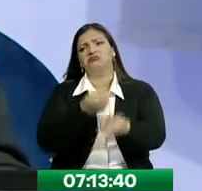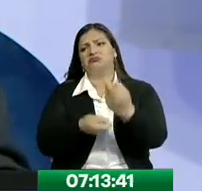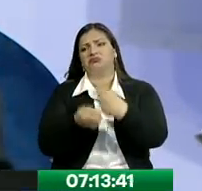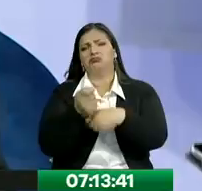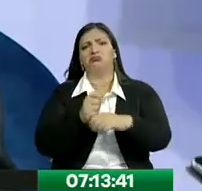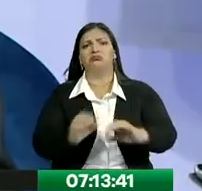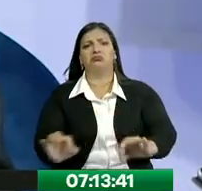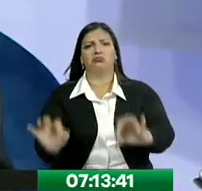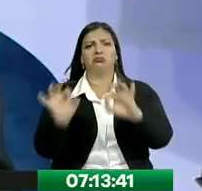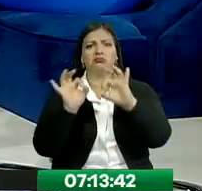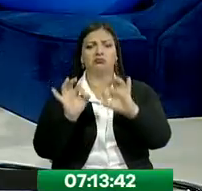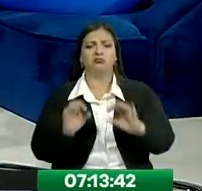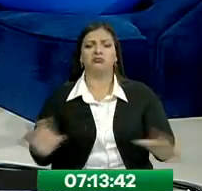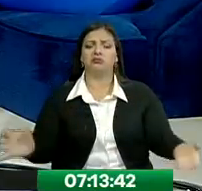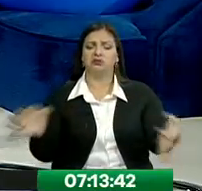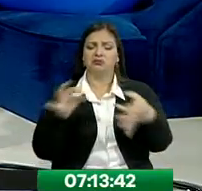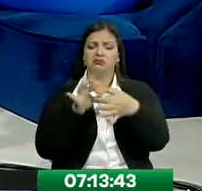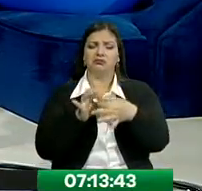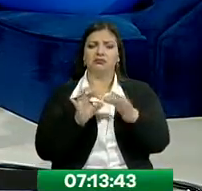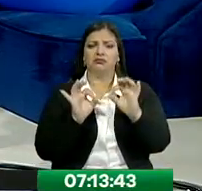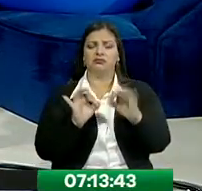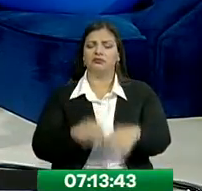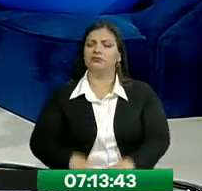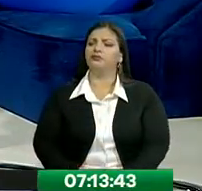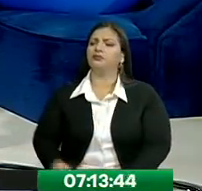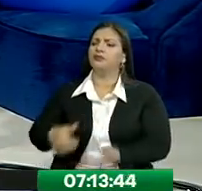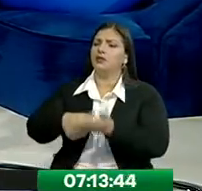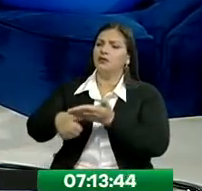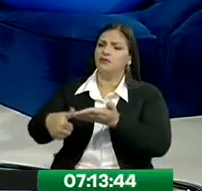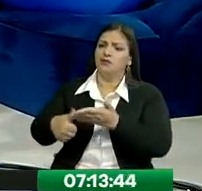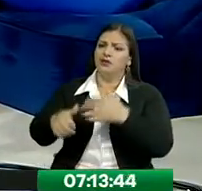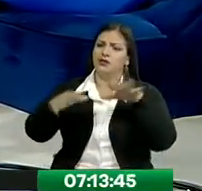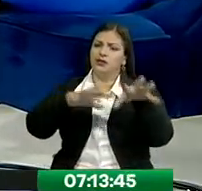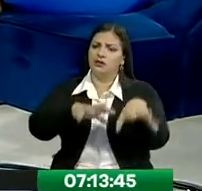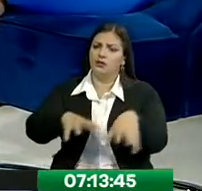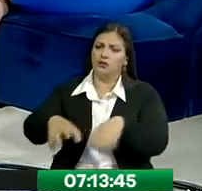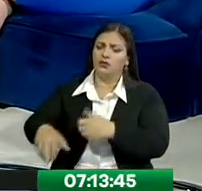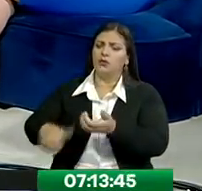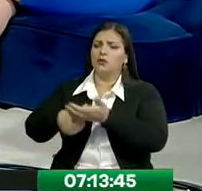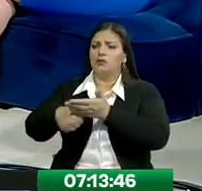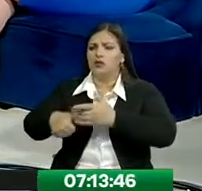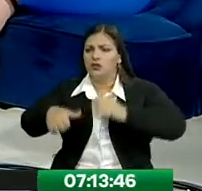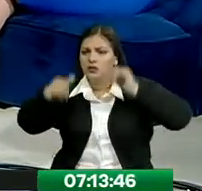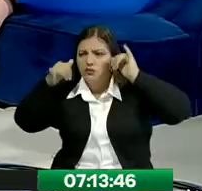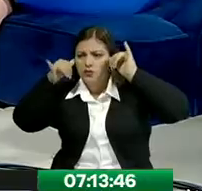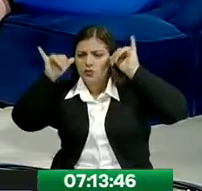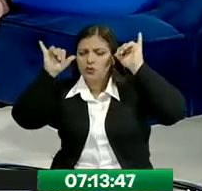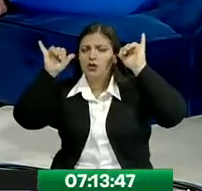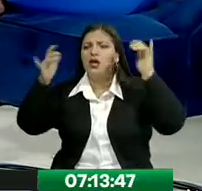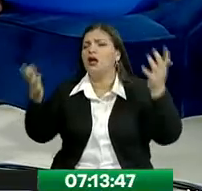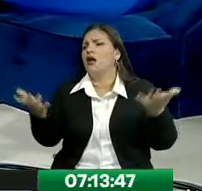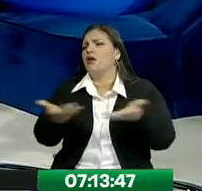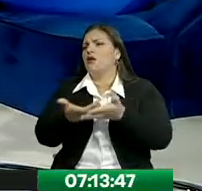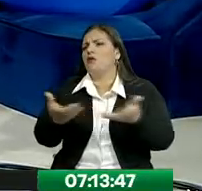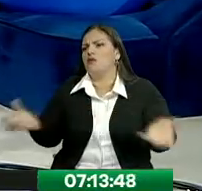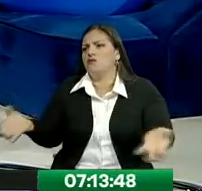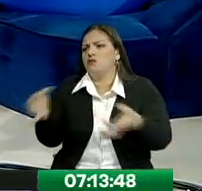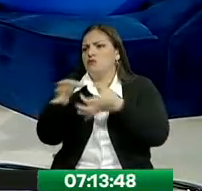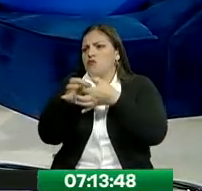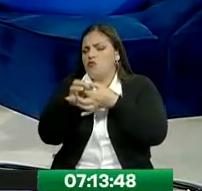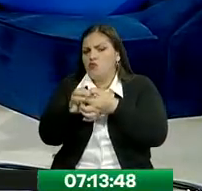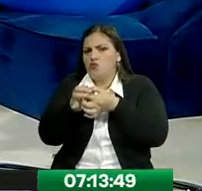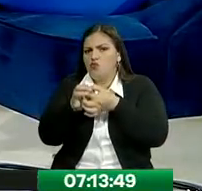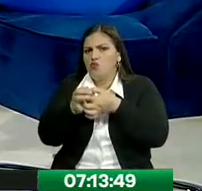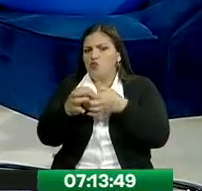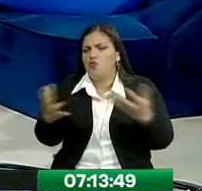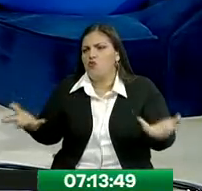complementarias. Agricultura y ganadería vuelven a ser un solo ministerio, en tanto que Ambiente y Senagua pasan a convertirse en el Ministerio del Ambiente y Agua. En el caso de